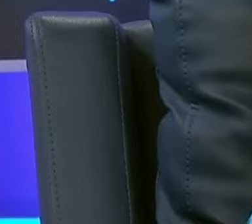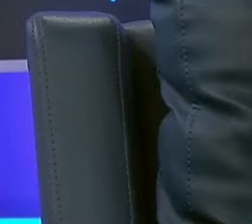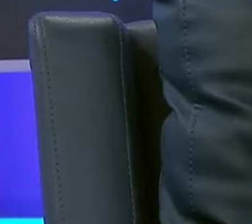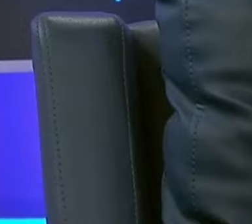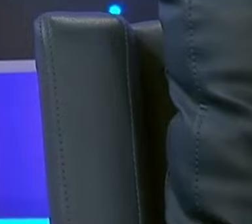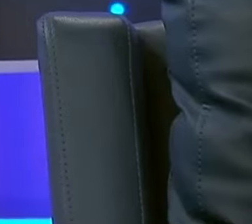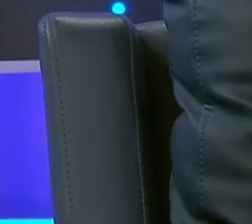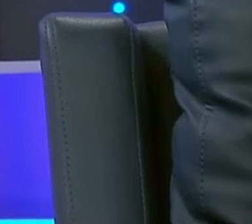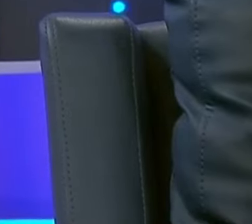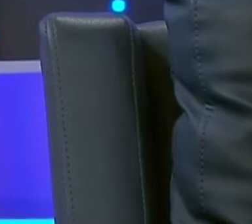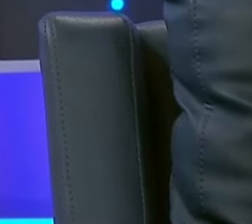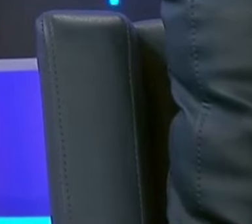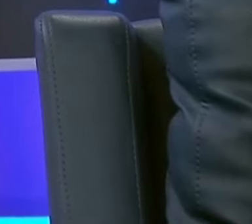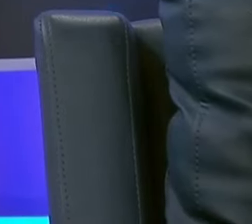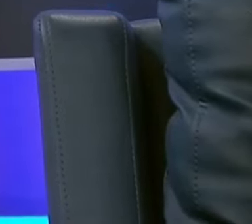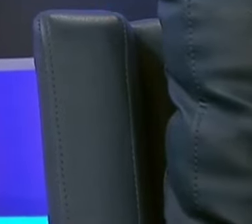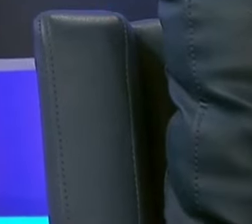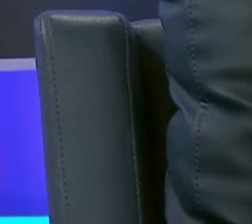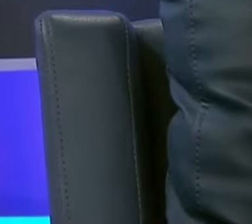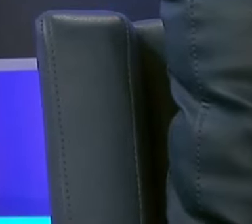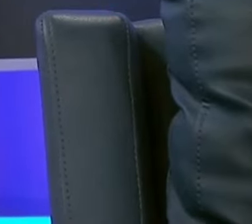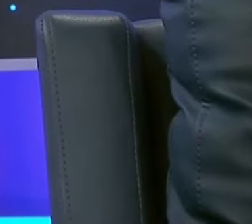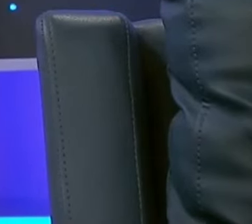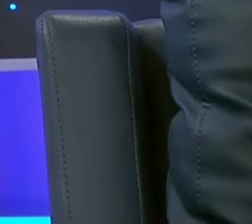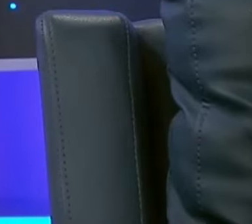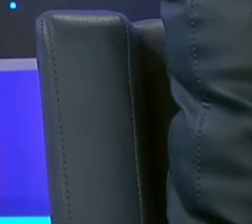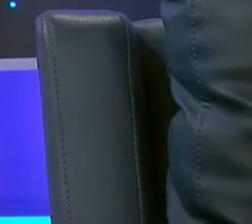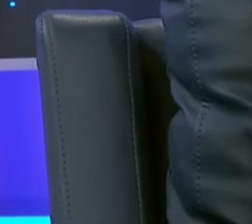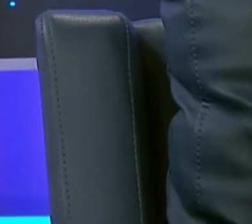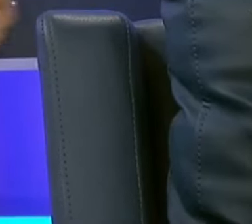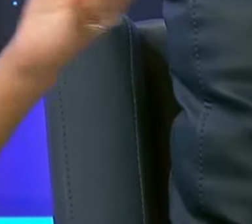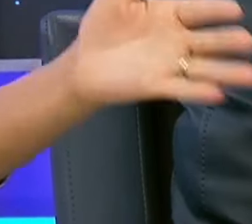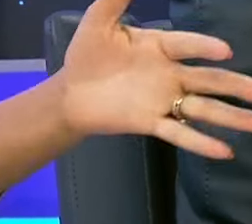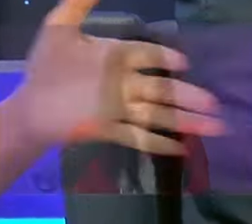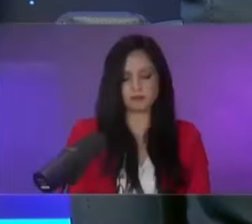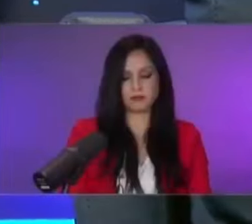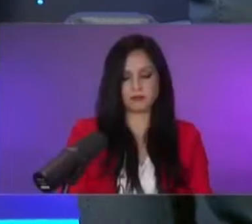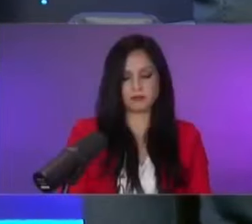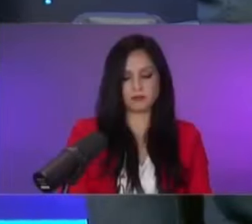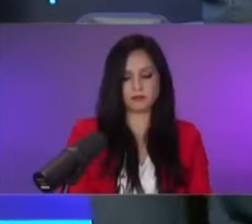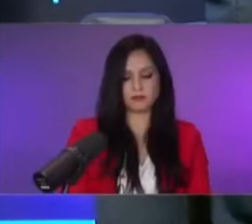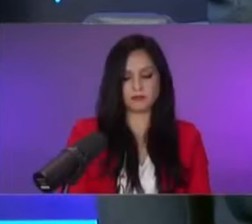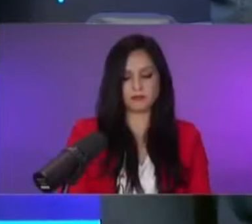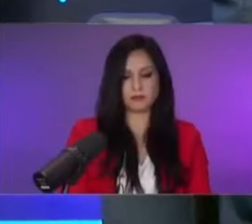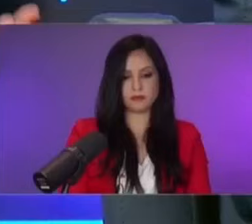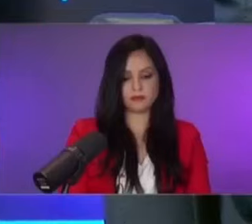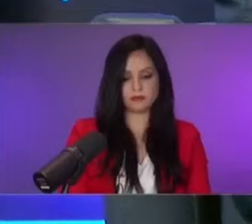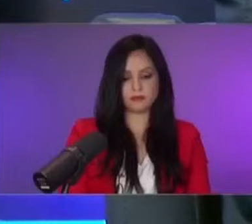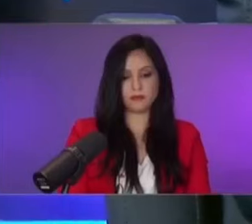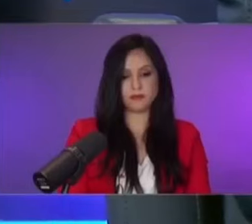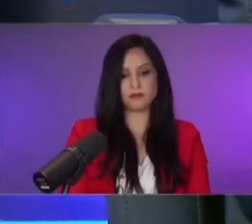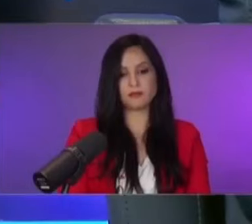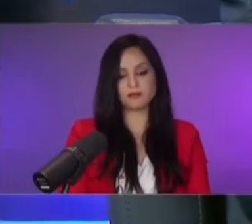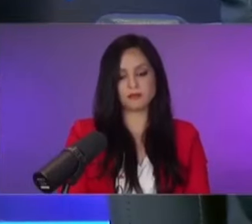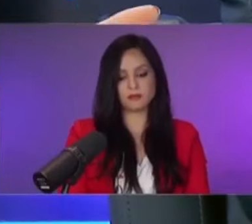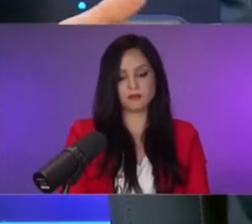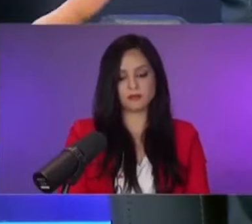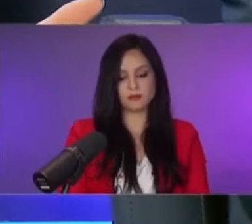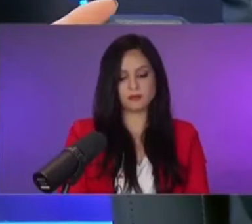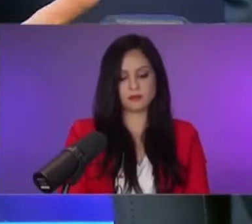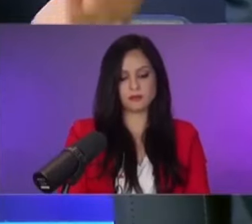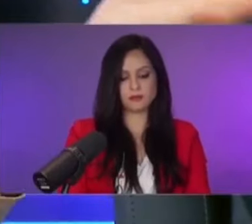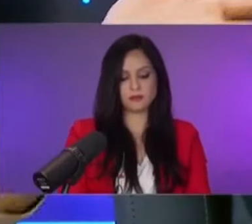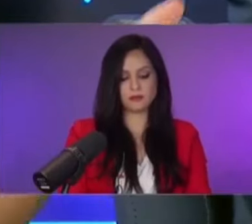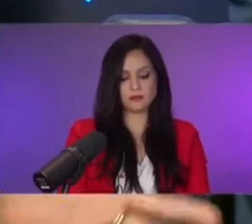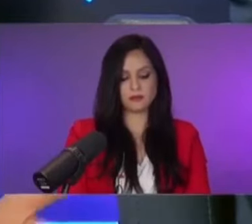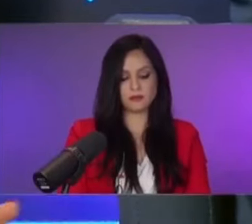de 63,000 toneladas de estos minerales y que las grandes potencias como ya mencionabas están luchando por el control inclusive se utilizza